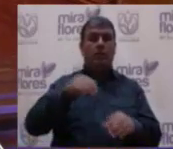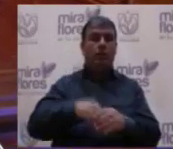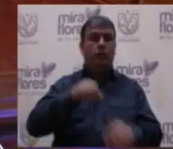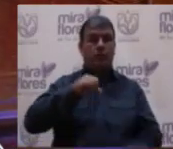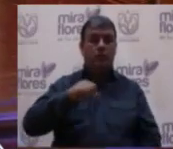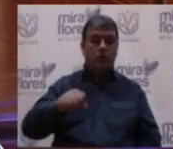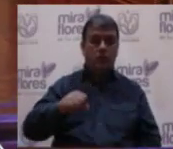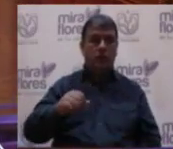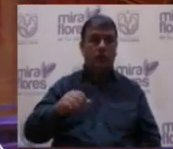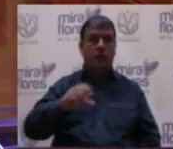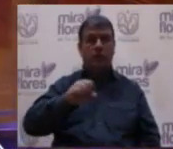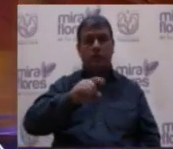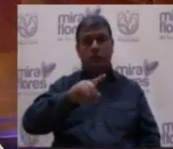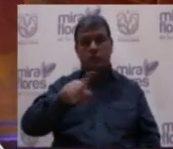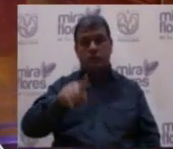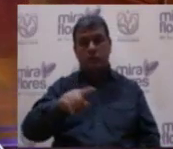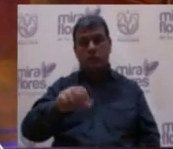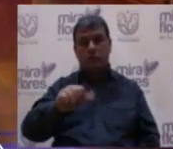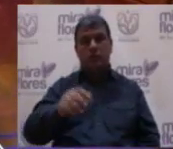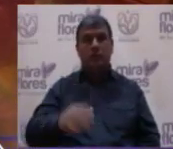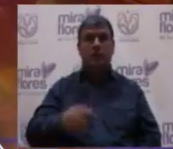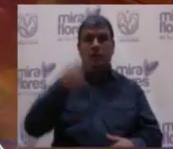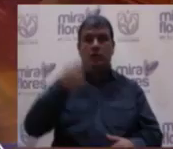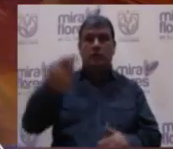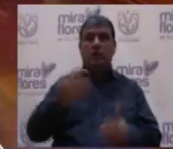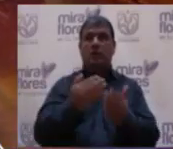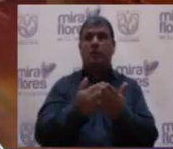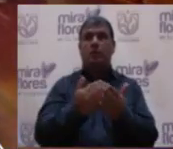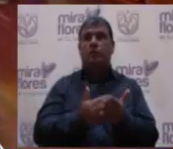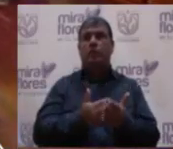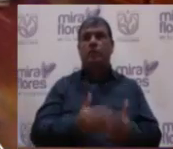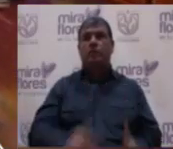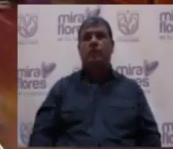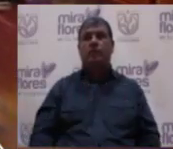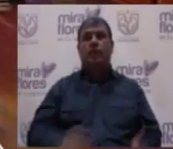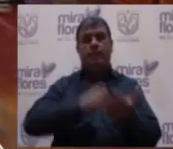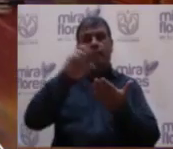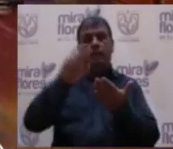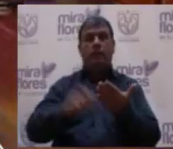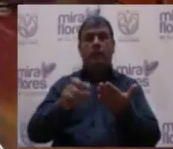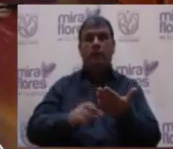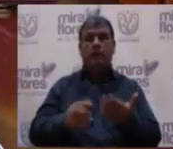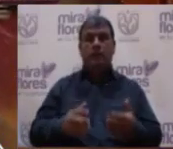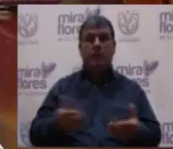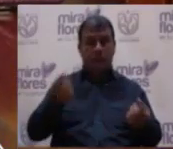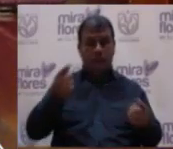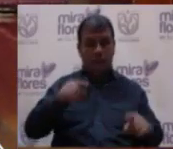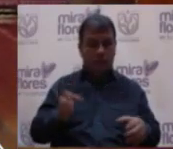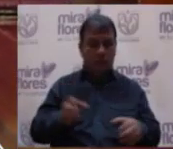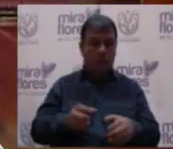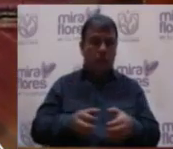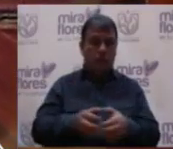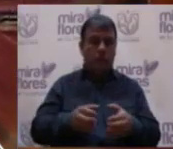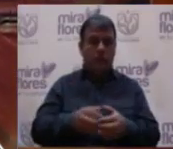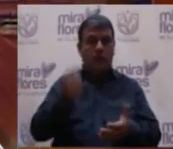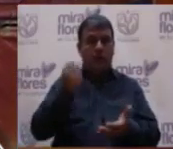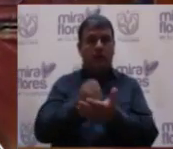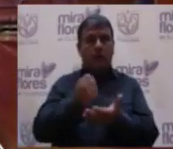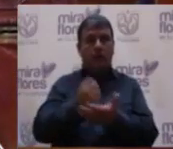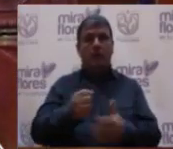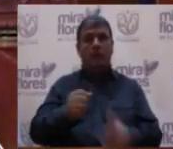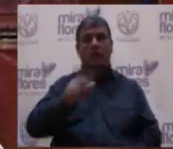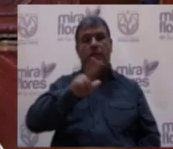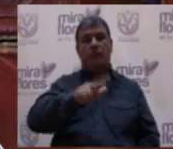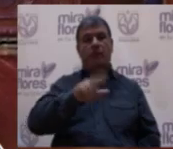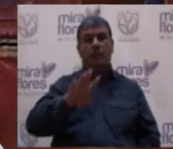señor Souza Lucio. Vamos al siguiente punto, por favor. Proyecto de acuerdo del Consejo que aprueba la donación de